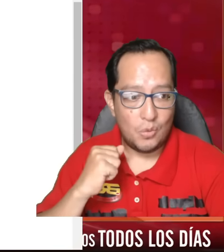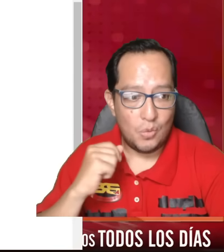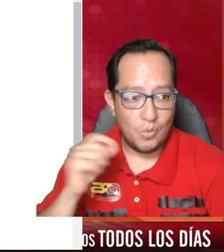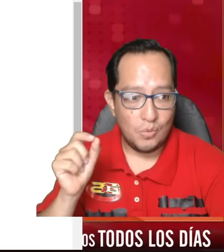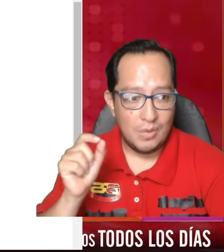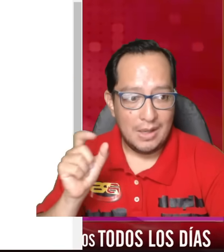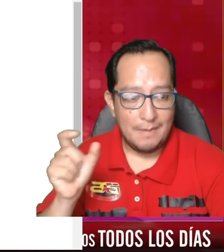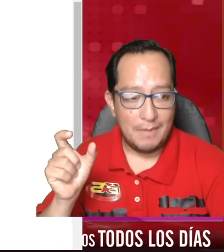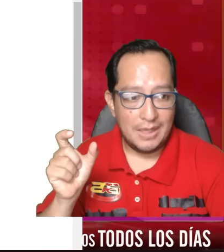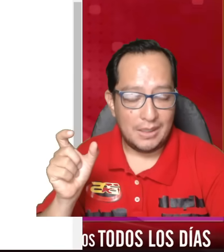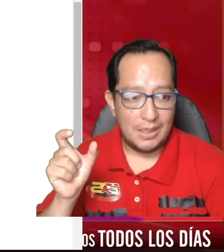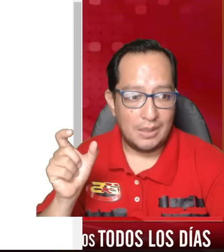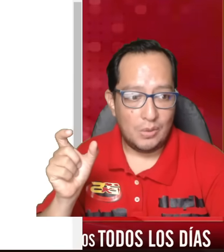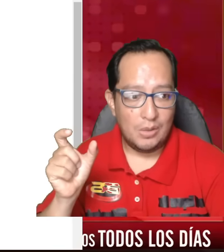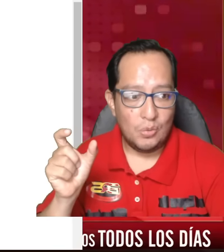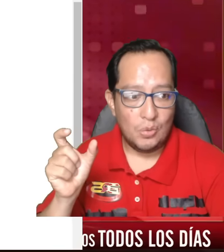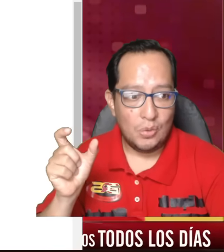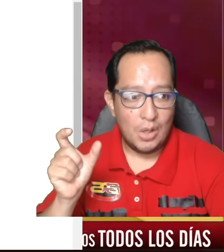llevar